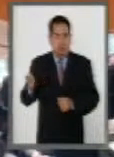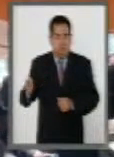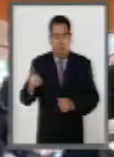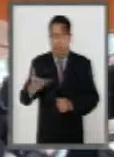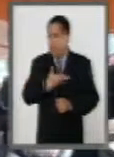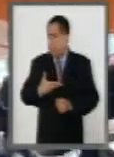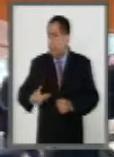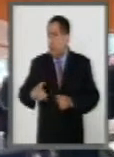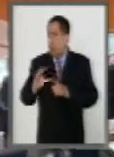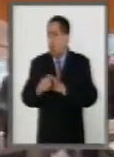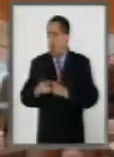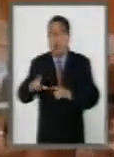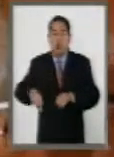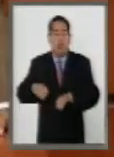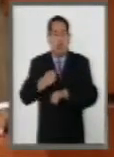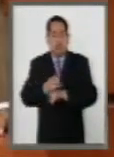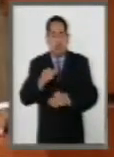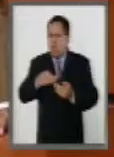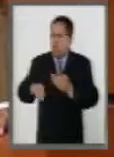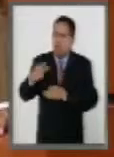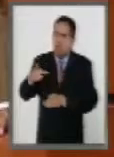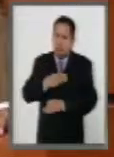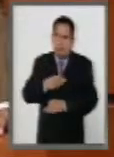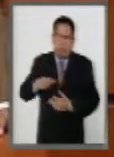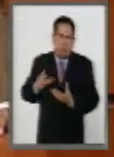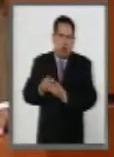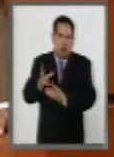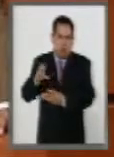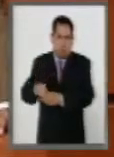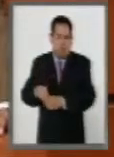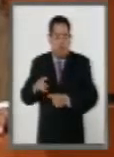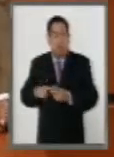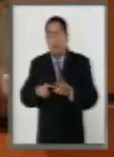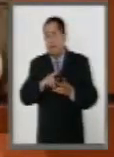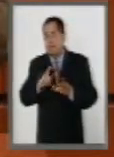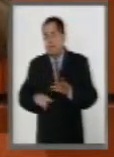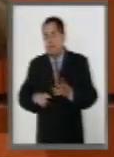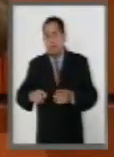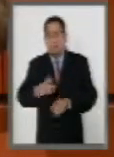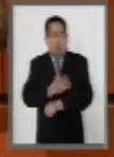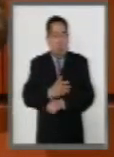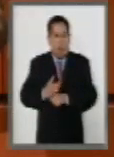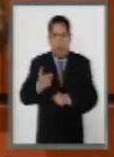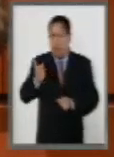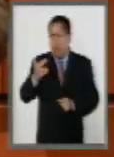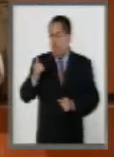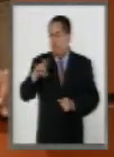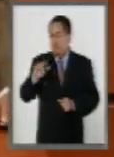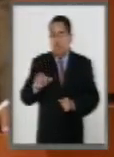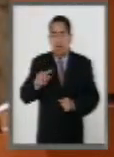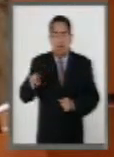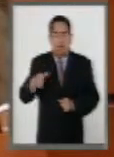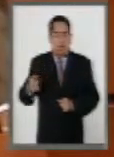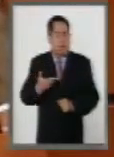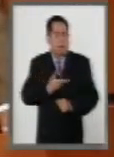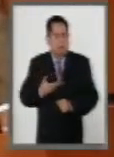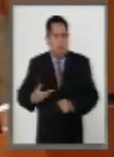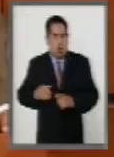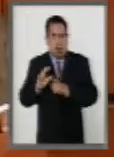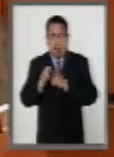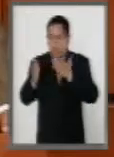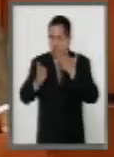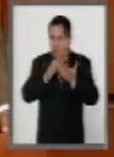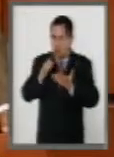presidenta de la Comisión de Gobernación, y a todos los integrantes, y a la compañera Graciela, integrante, presidenta de la Comisión de